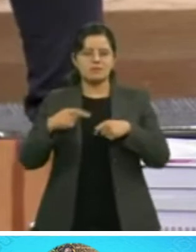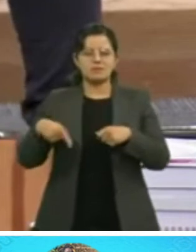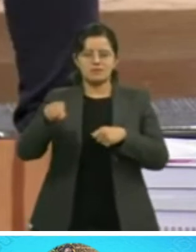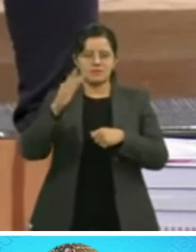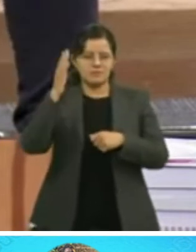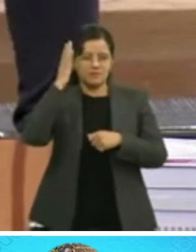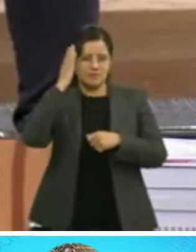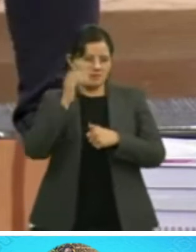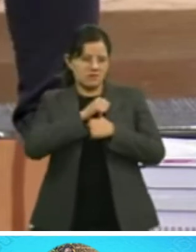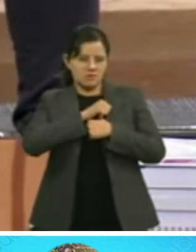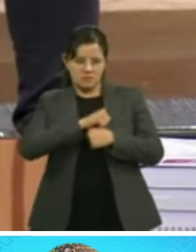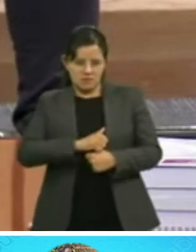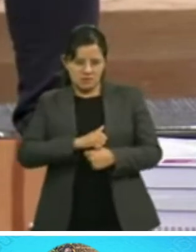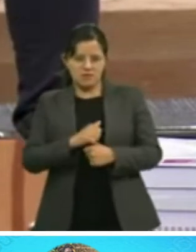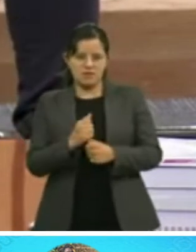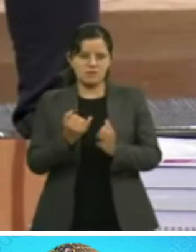jueces